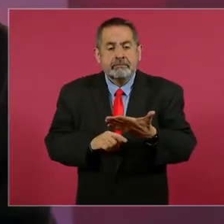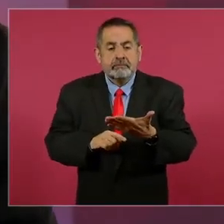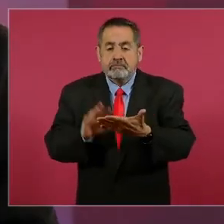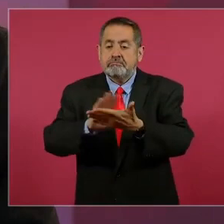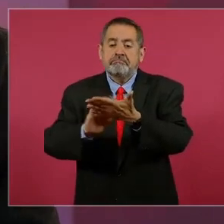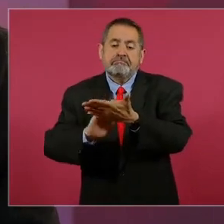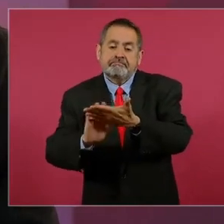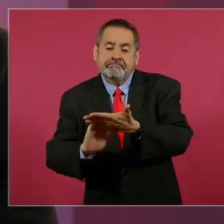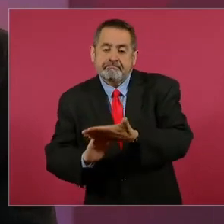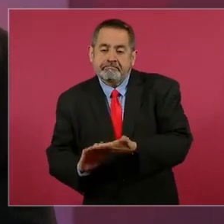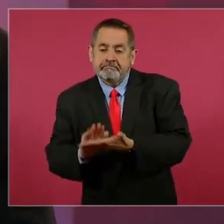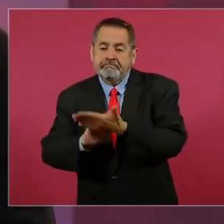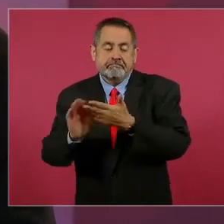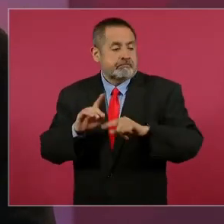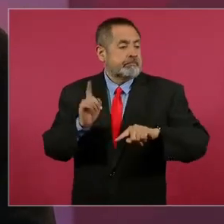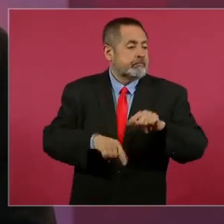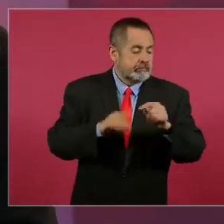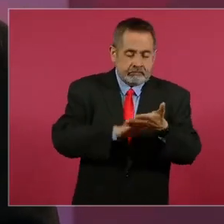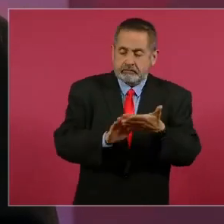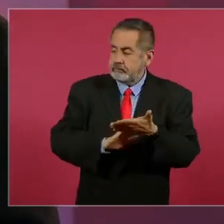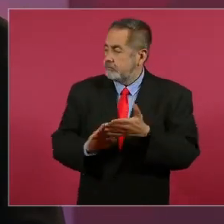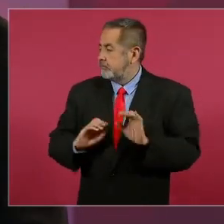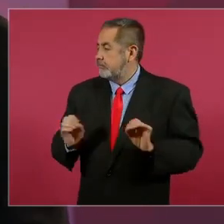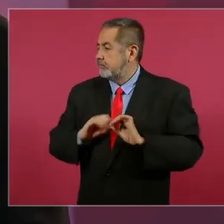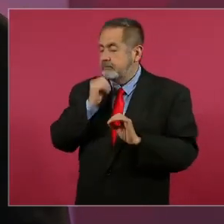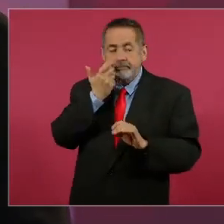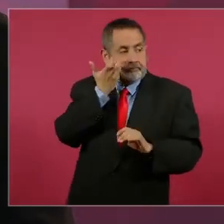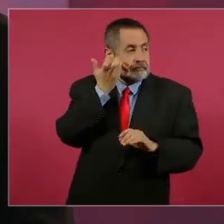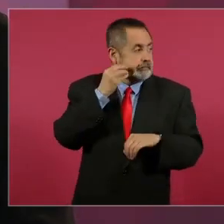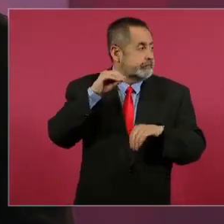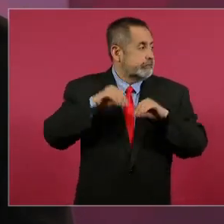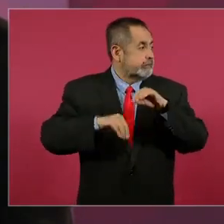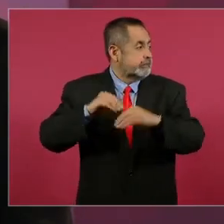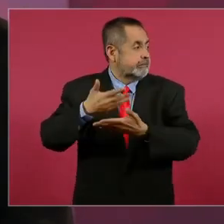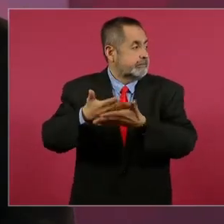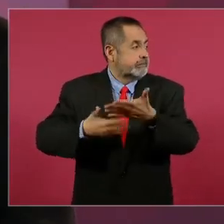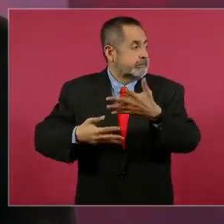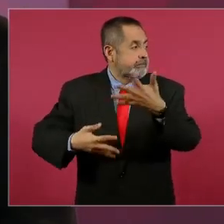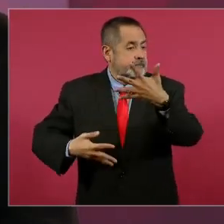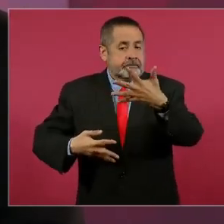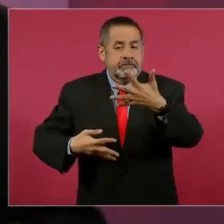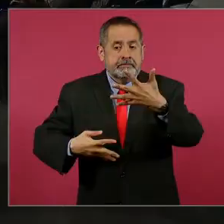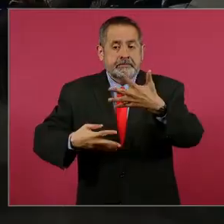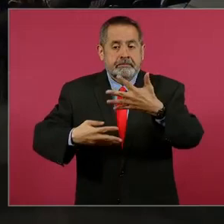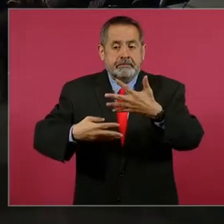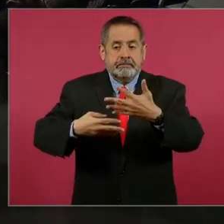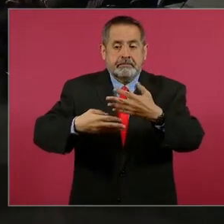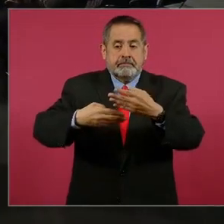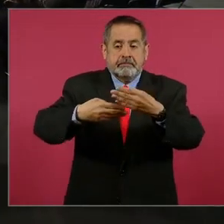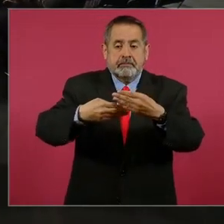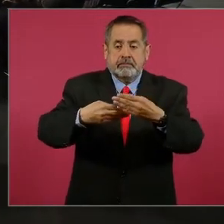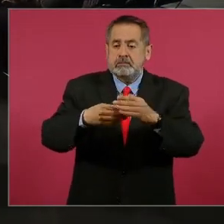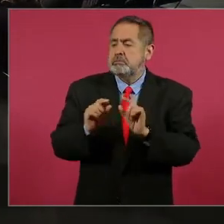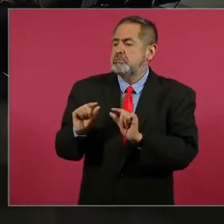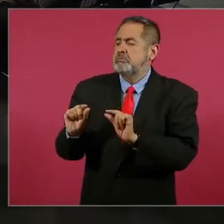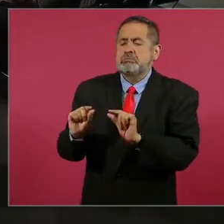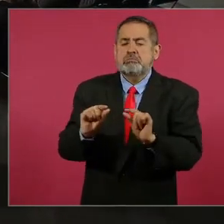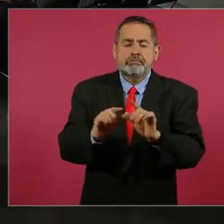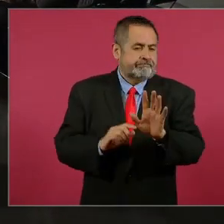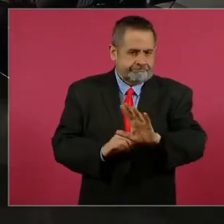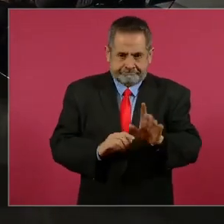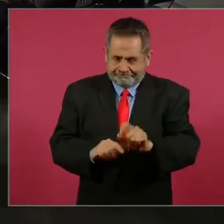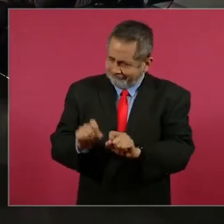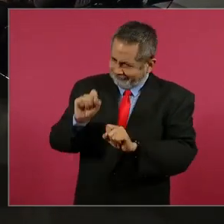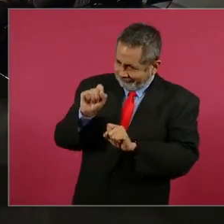borrar a personas o a manipular el registro. Entonces, utilizamos el